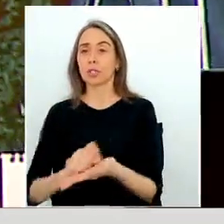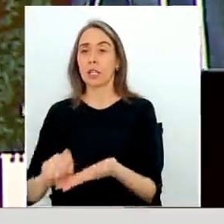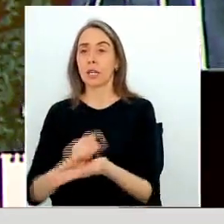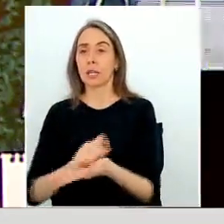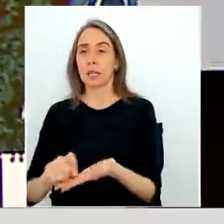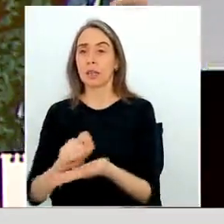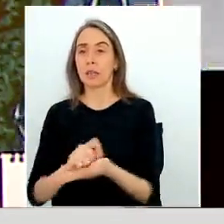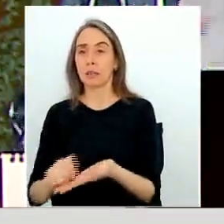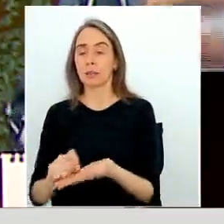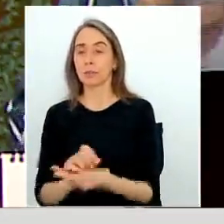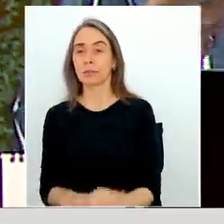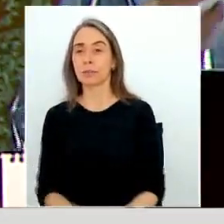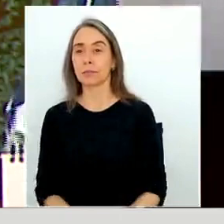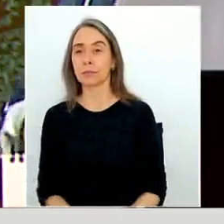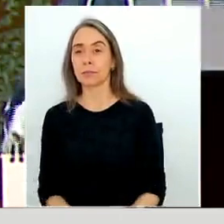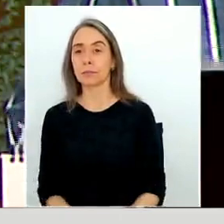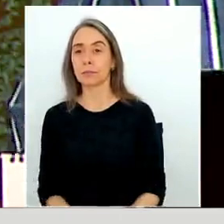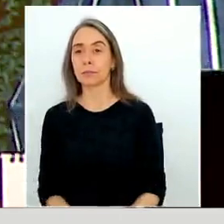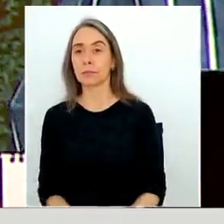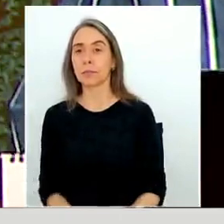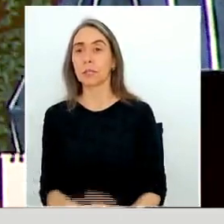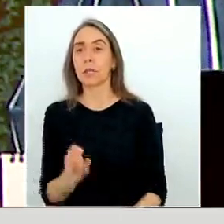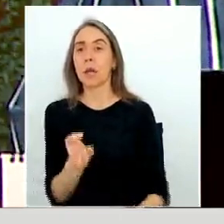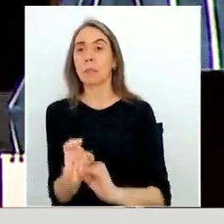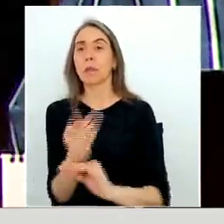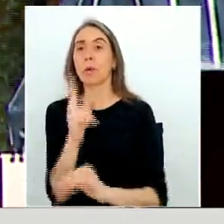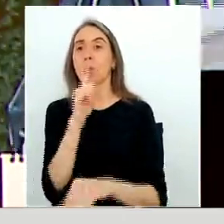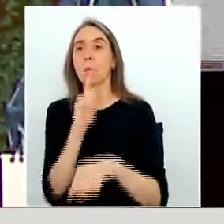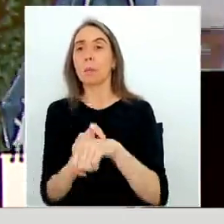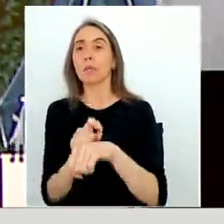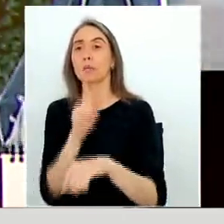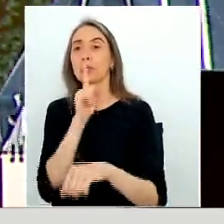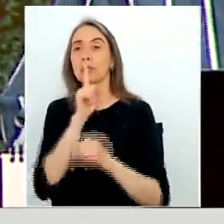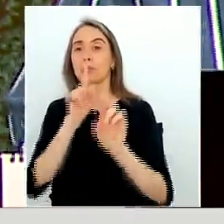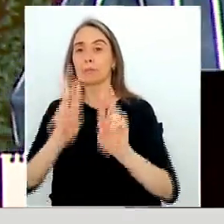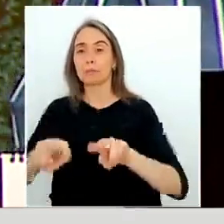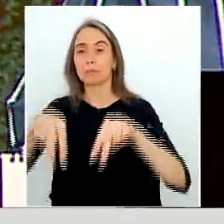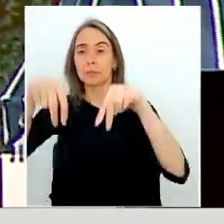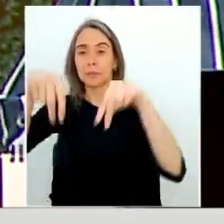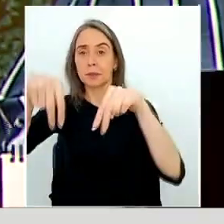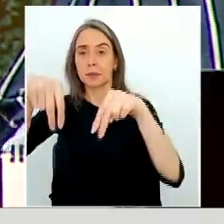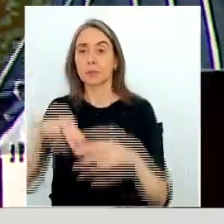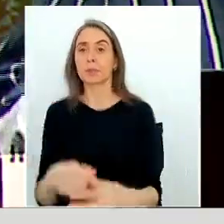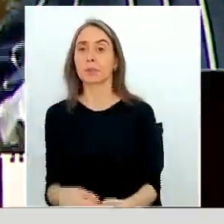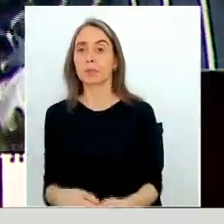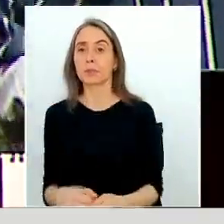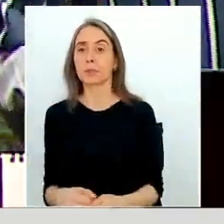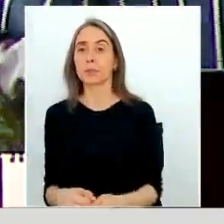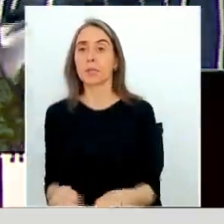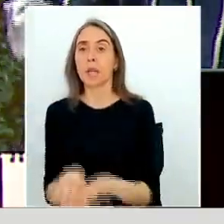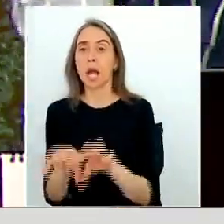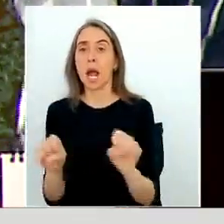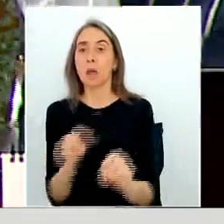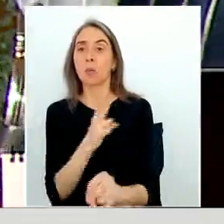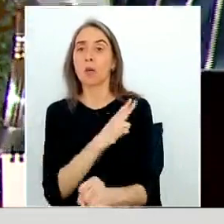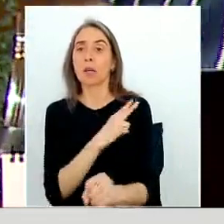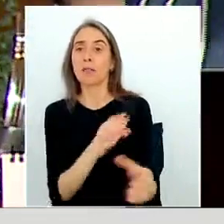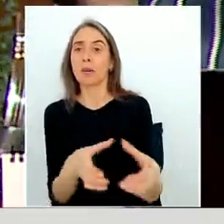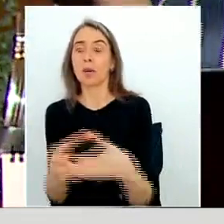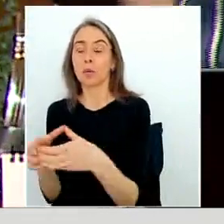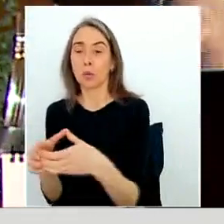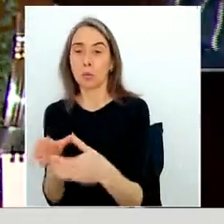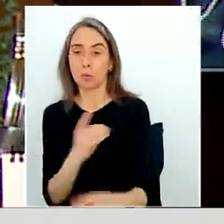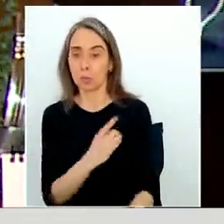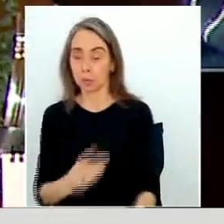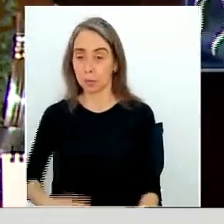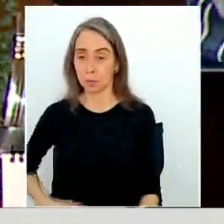prosecretario minuto de silencio a continuación y por acuerdo de los comités parlamentarios la sala de